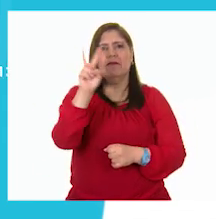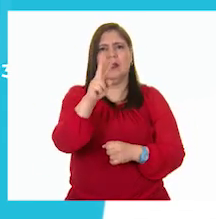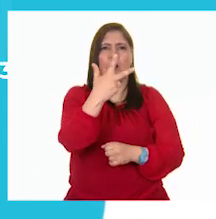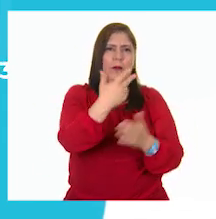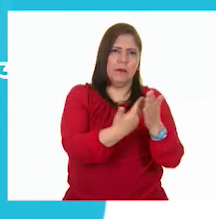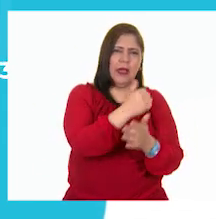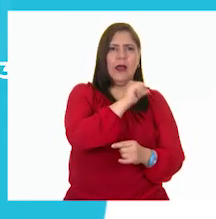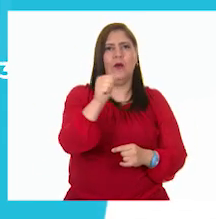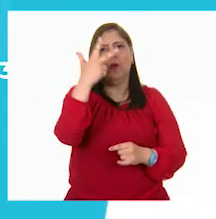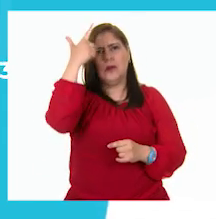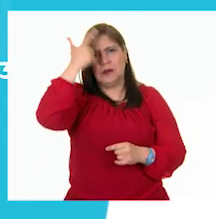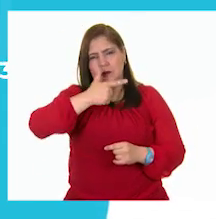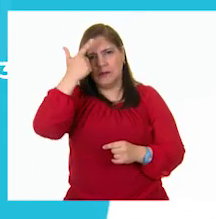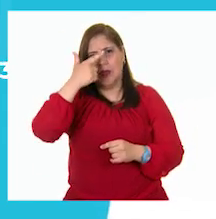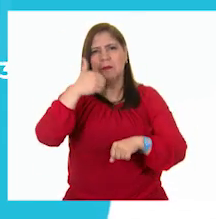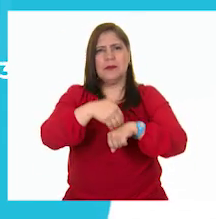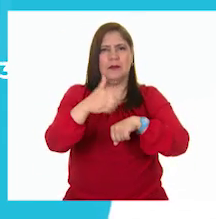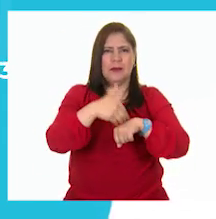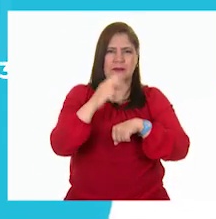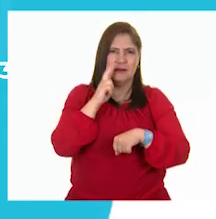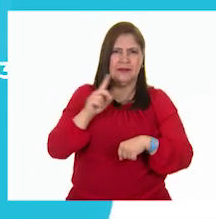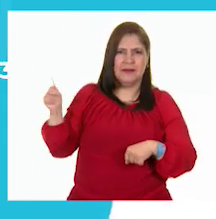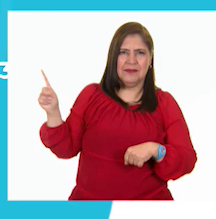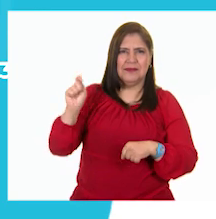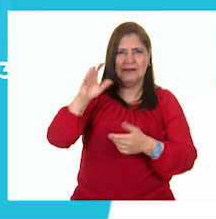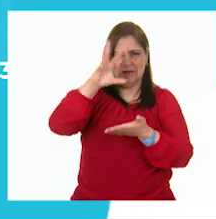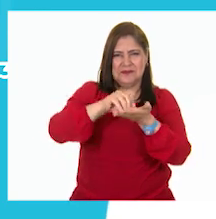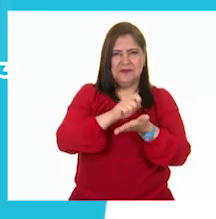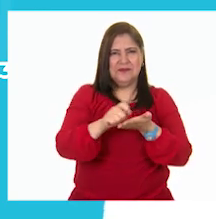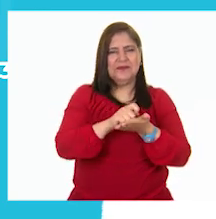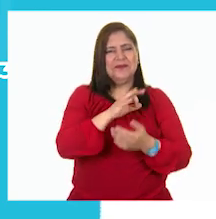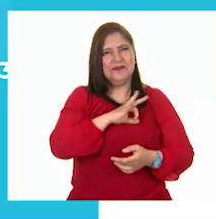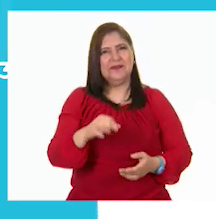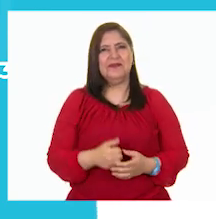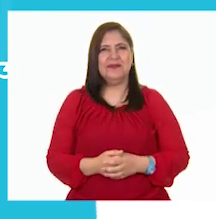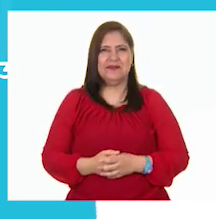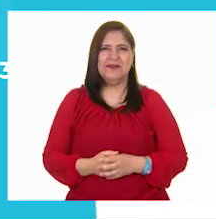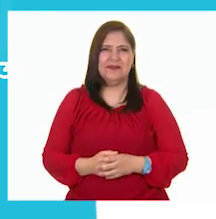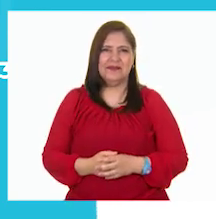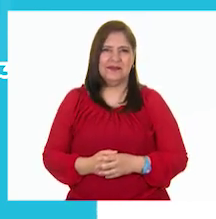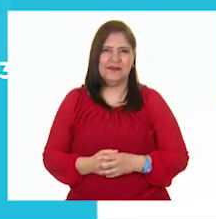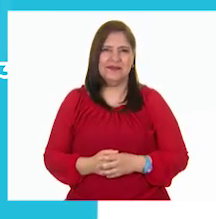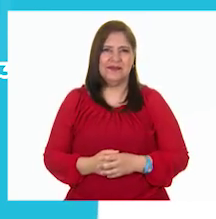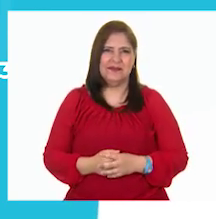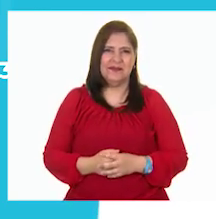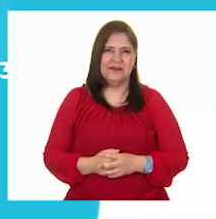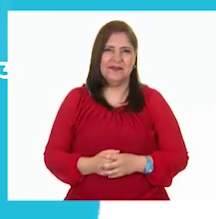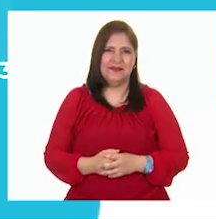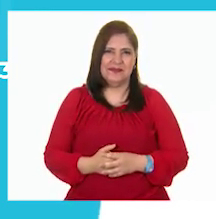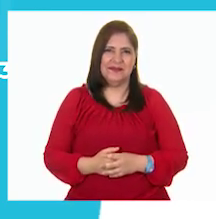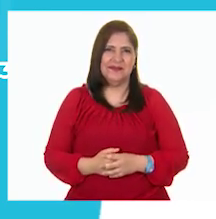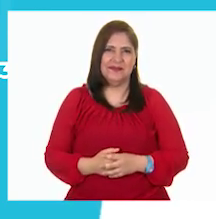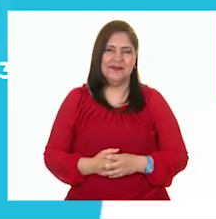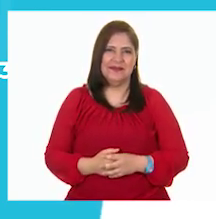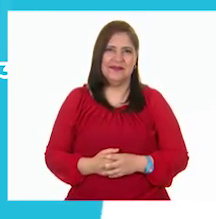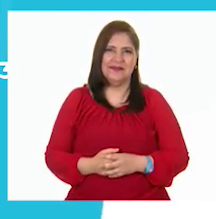teléfono 5541 72 0413 con 100 líneas.